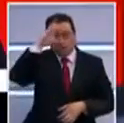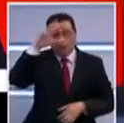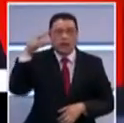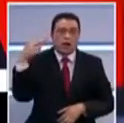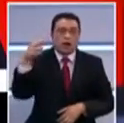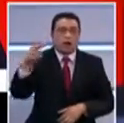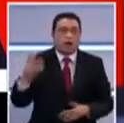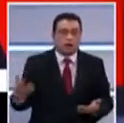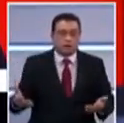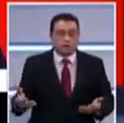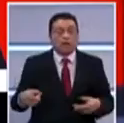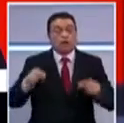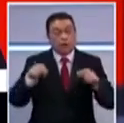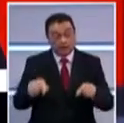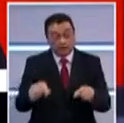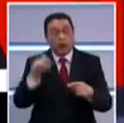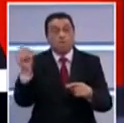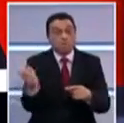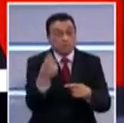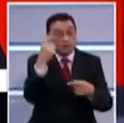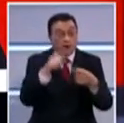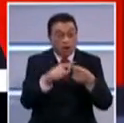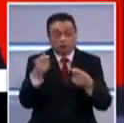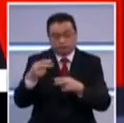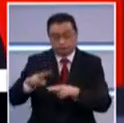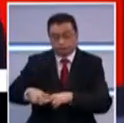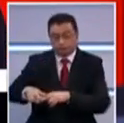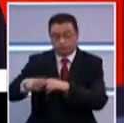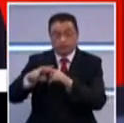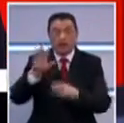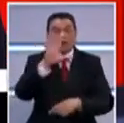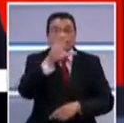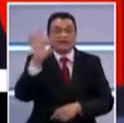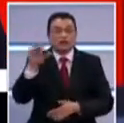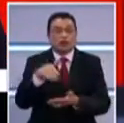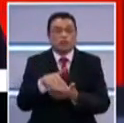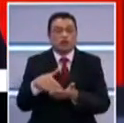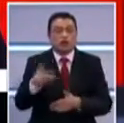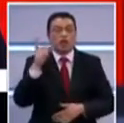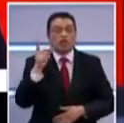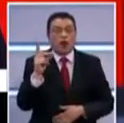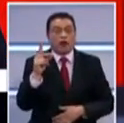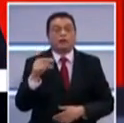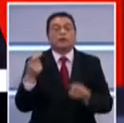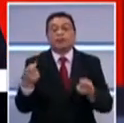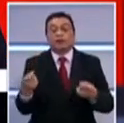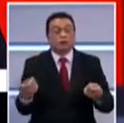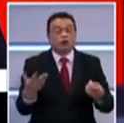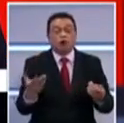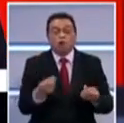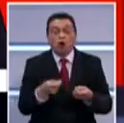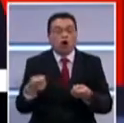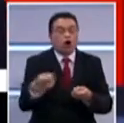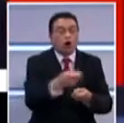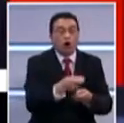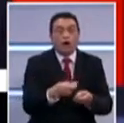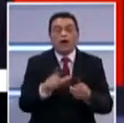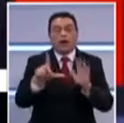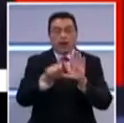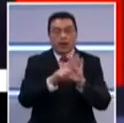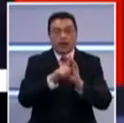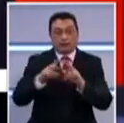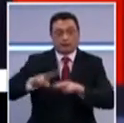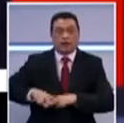y desde acá primero estamos capitalizando 500 millones de dólares a través de lo que es la ley de capitalización